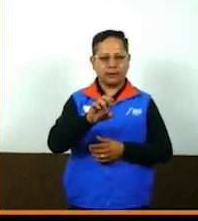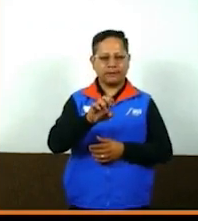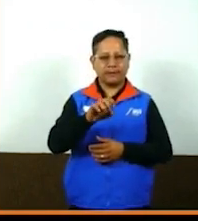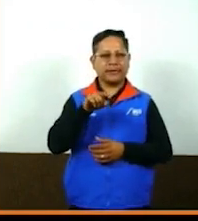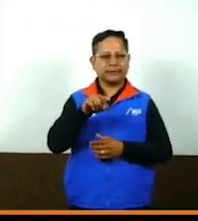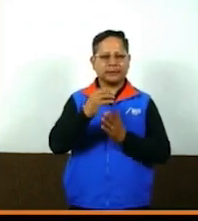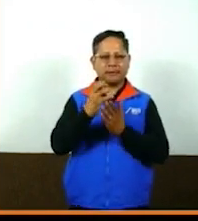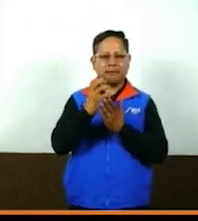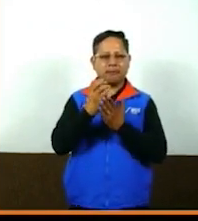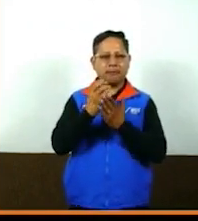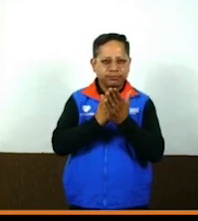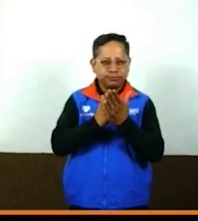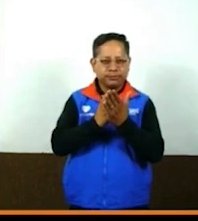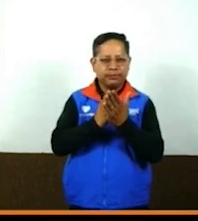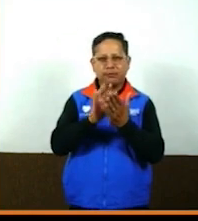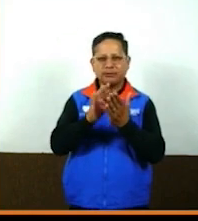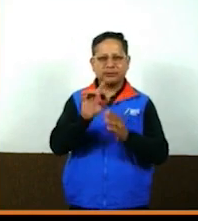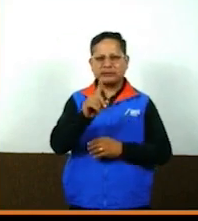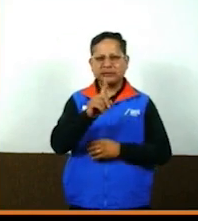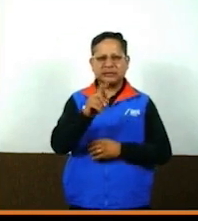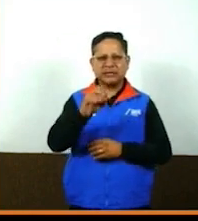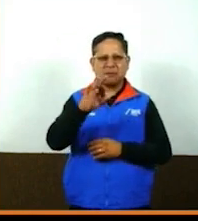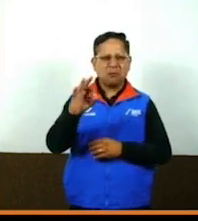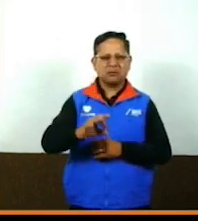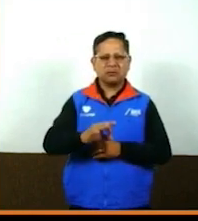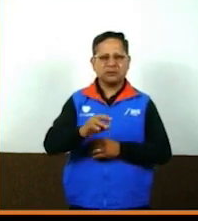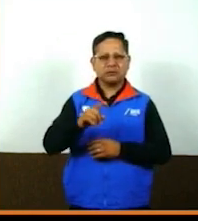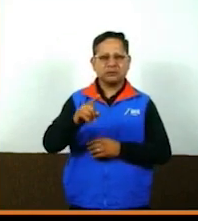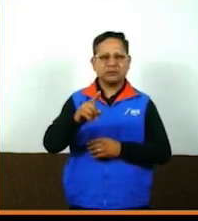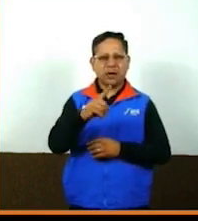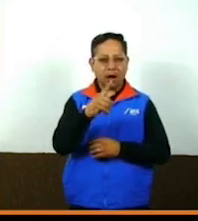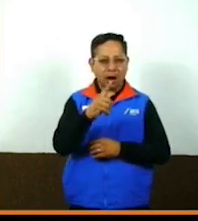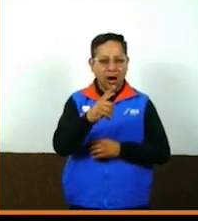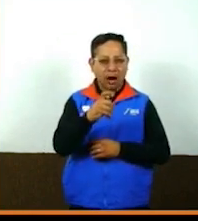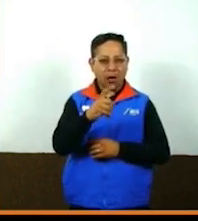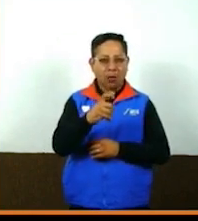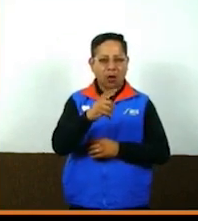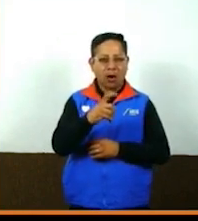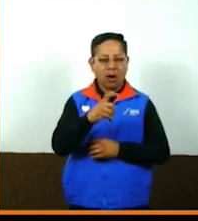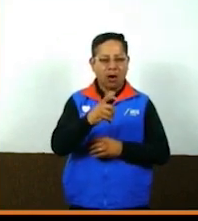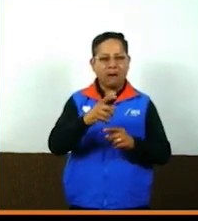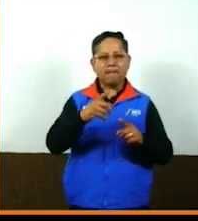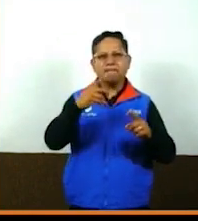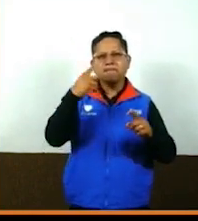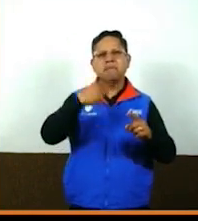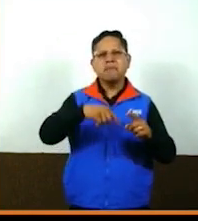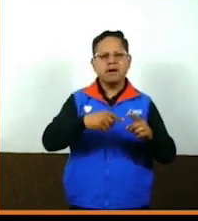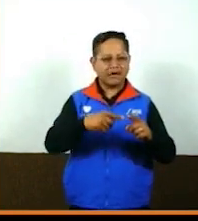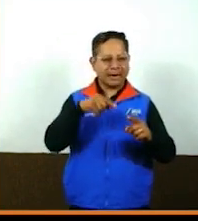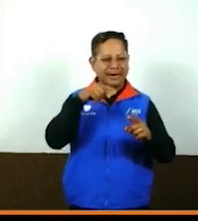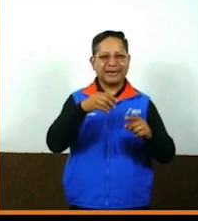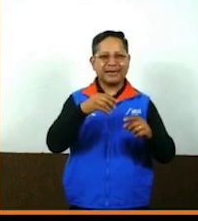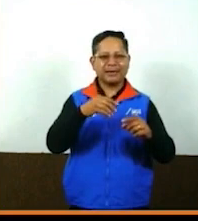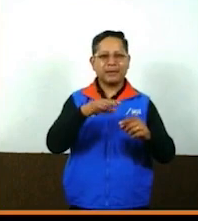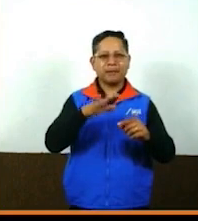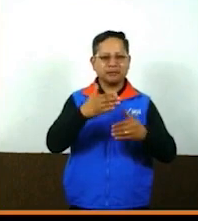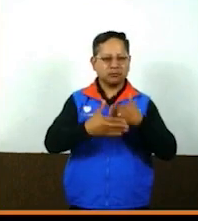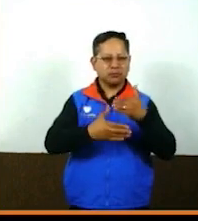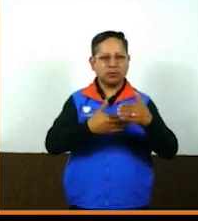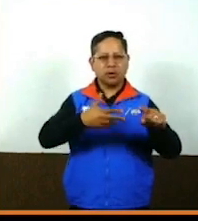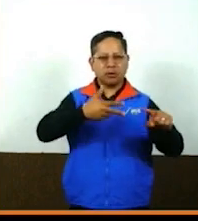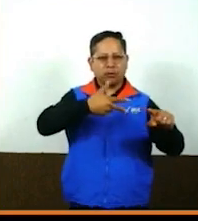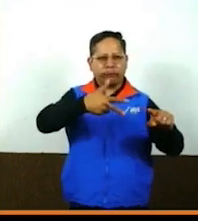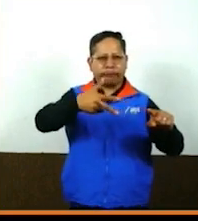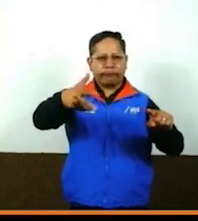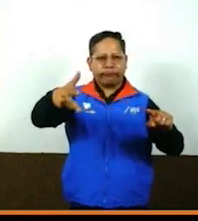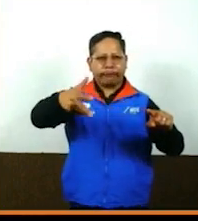reducimos prácticamente un 100% de evitar el uso de agua en la nave de pintura, que es el proceso donde más agua se consume